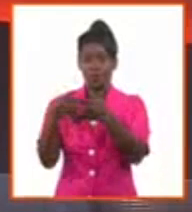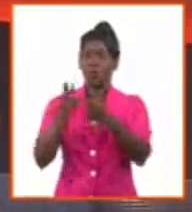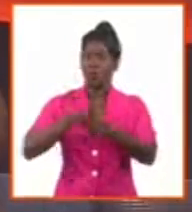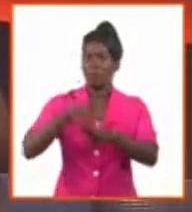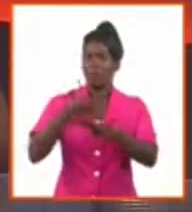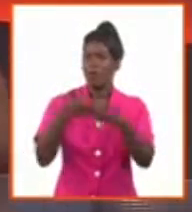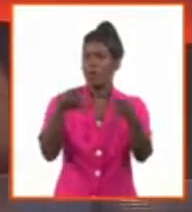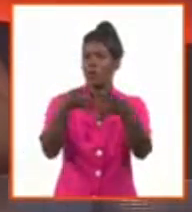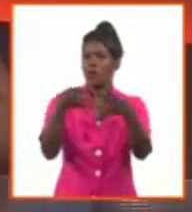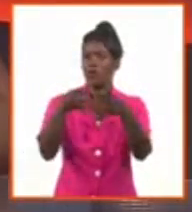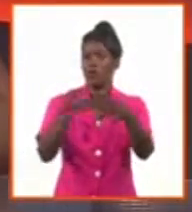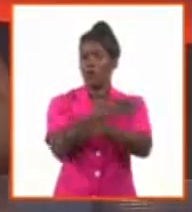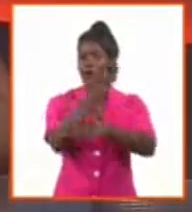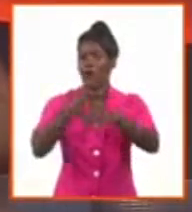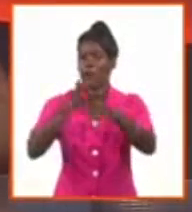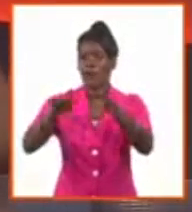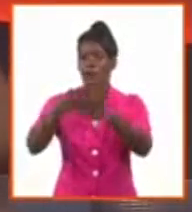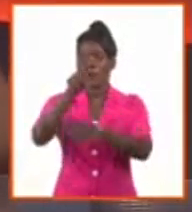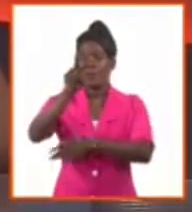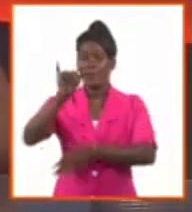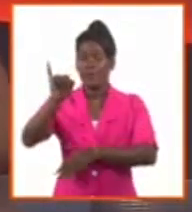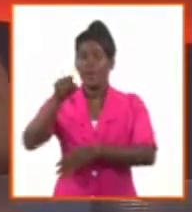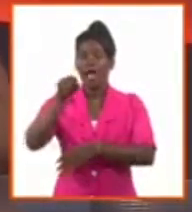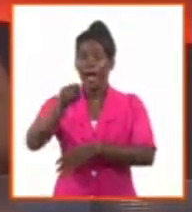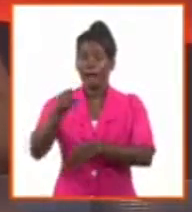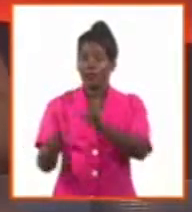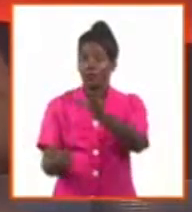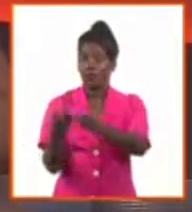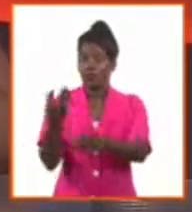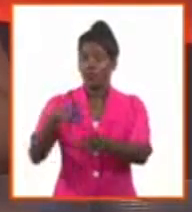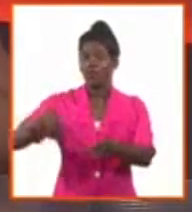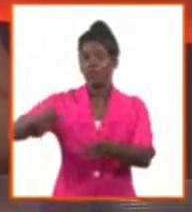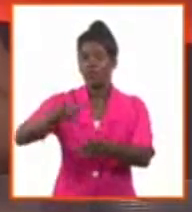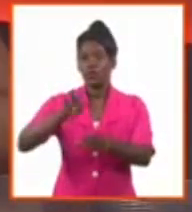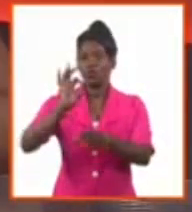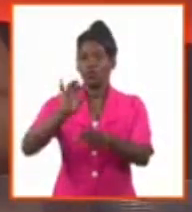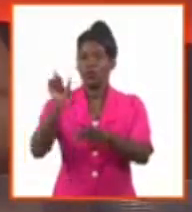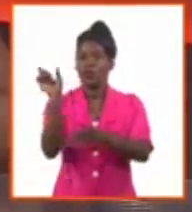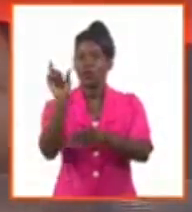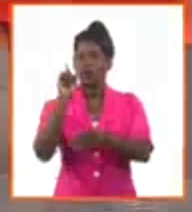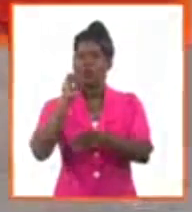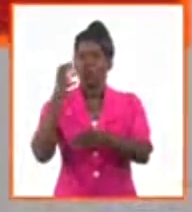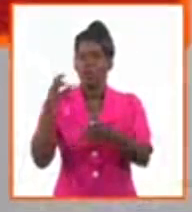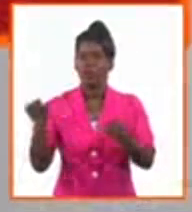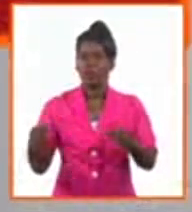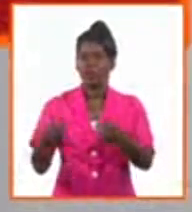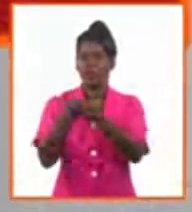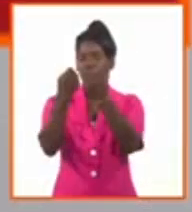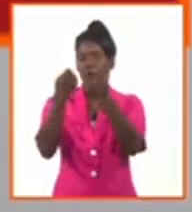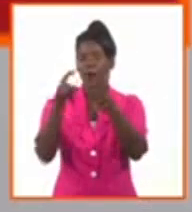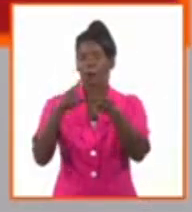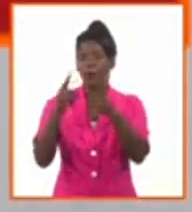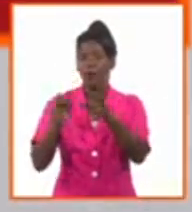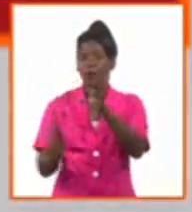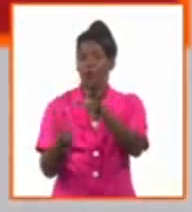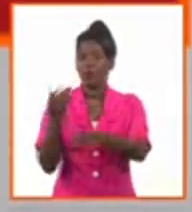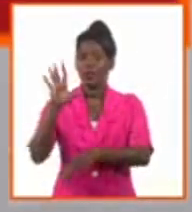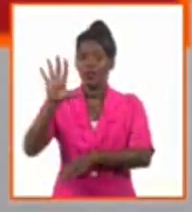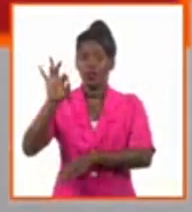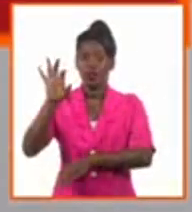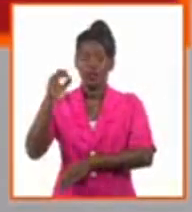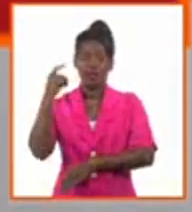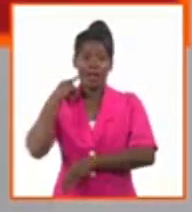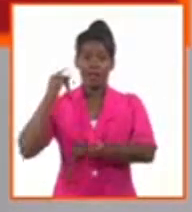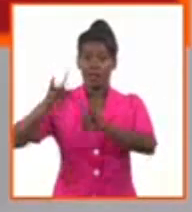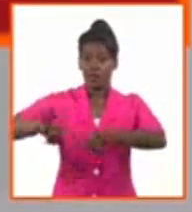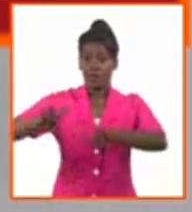Y queremos resaltar que el Congreso a nivel de universidad va a coincidir con las fechas de celebración de nuestro aniversario 50 de la Universidad